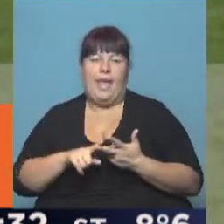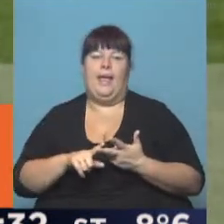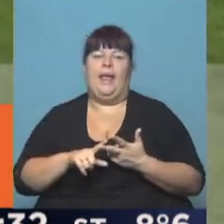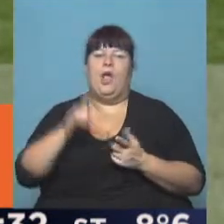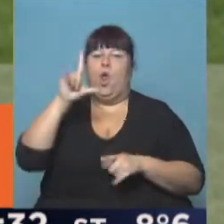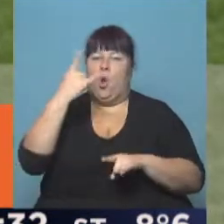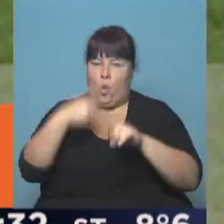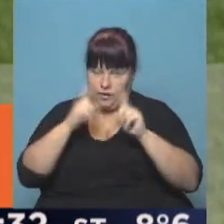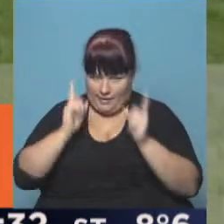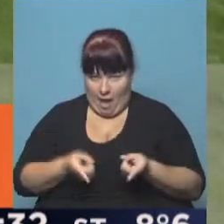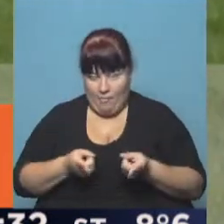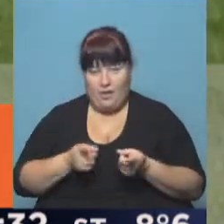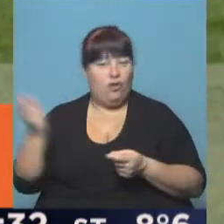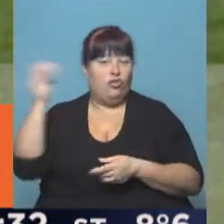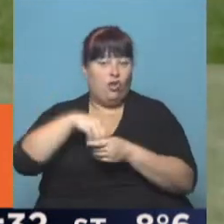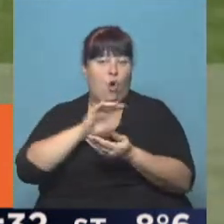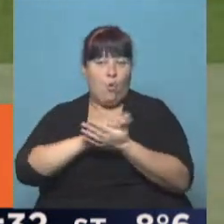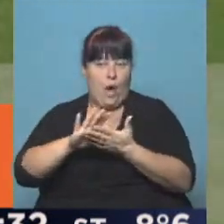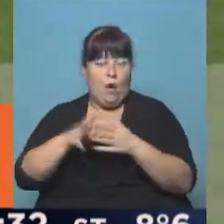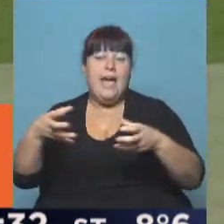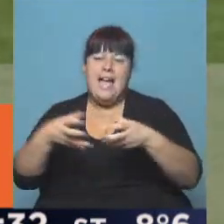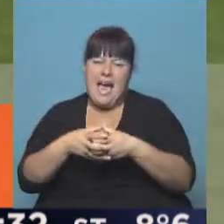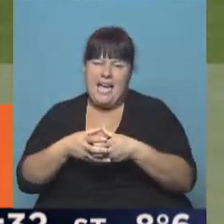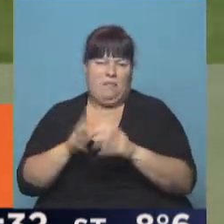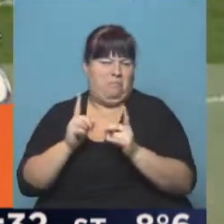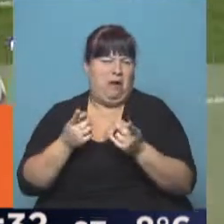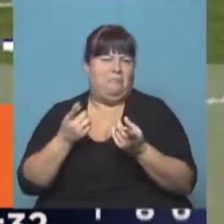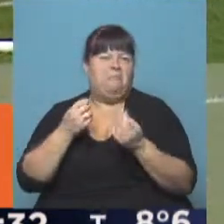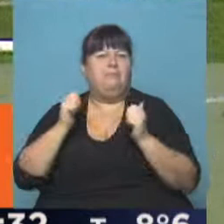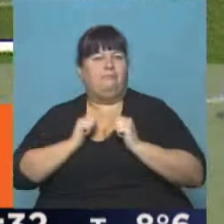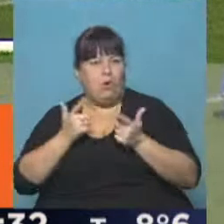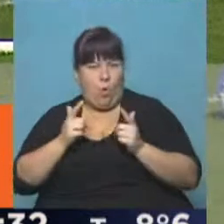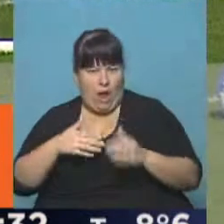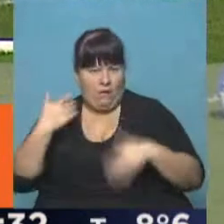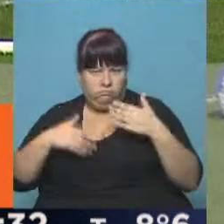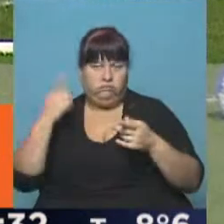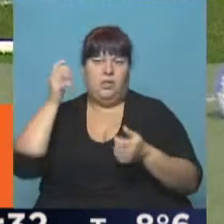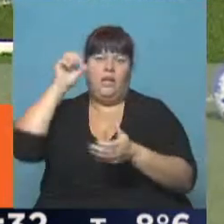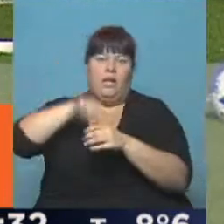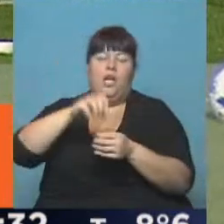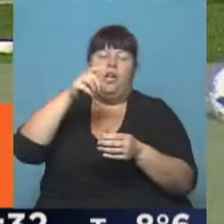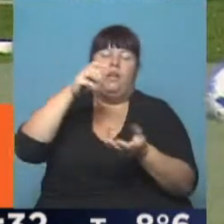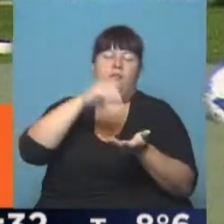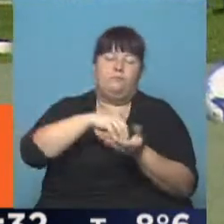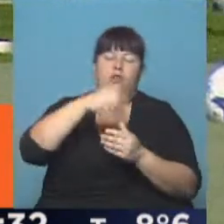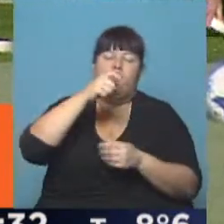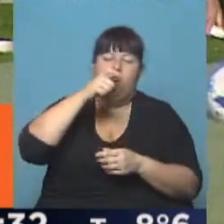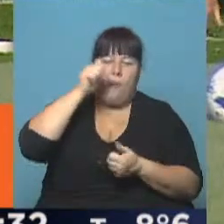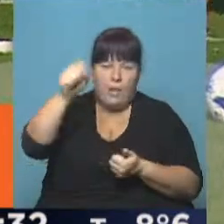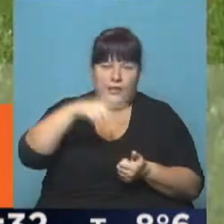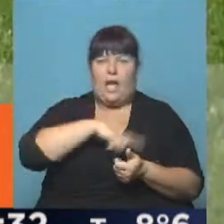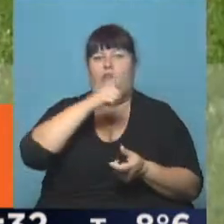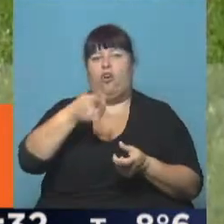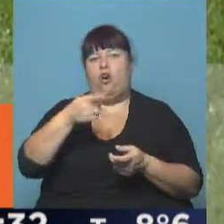de Germán Lux, que llegaron para reforzar un equipo que prácticamente no tuvo descanso. Tiene que ver con la participación en Copa Libertadores de América. Recordamos lo que